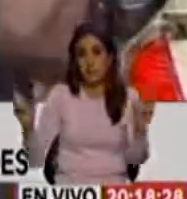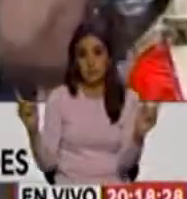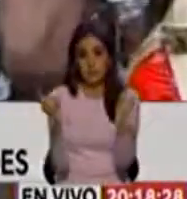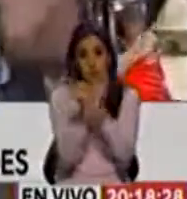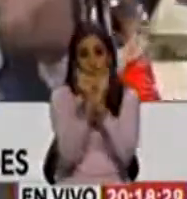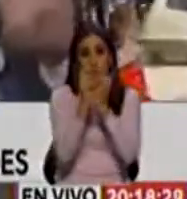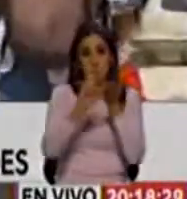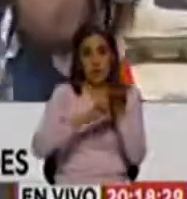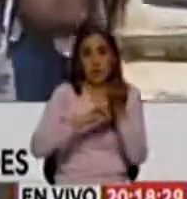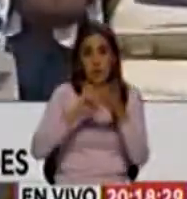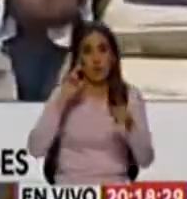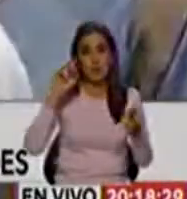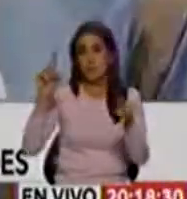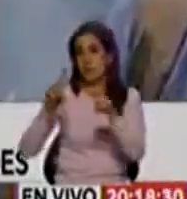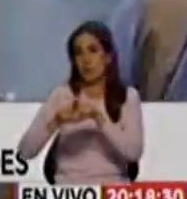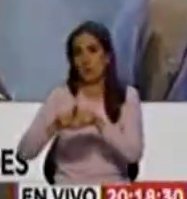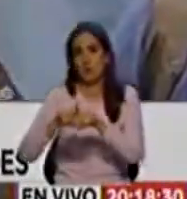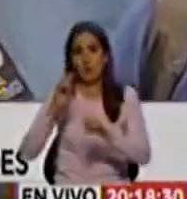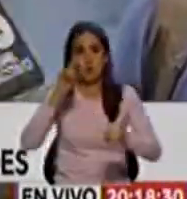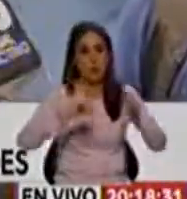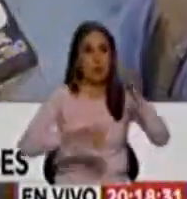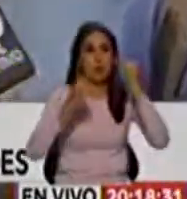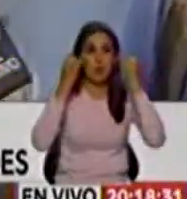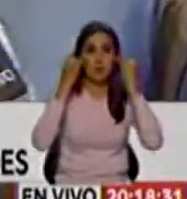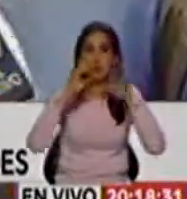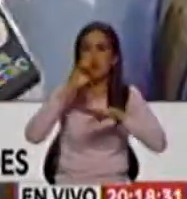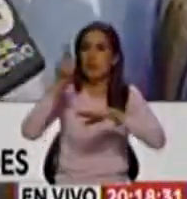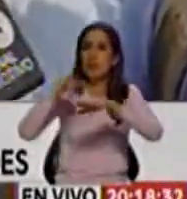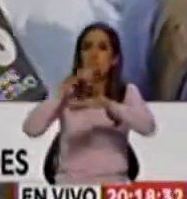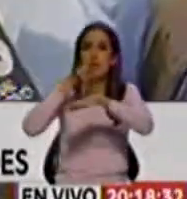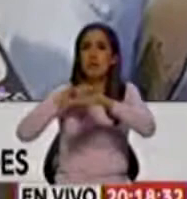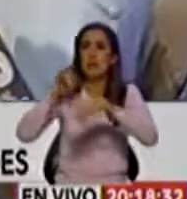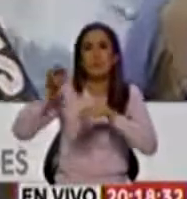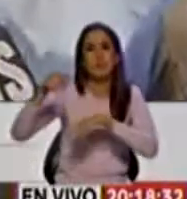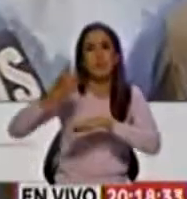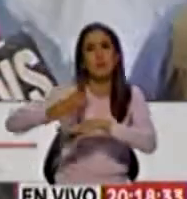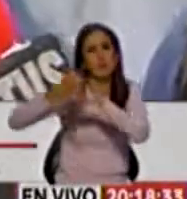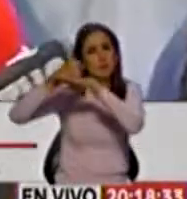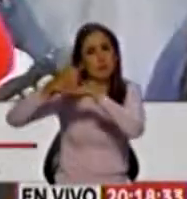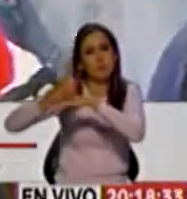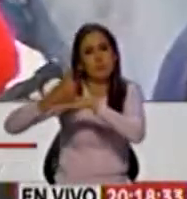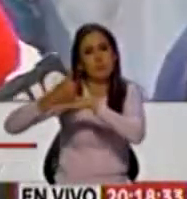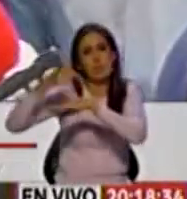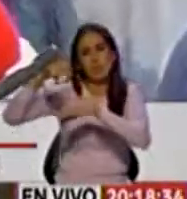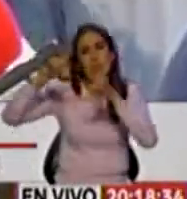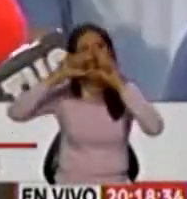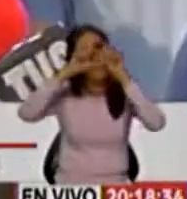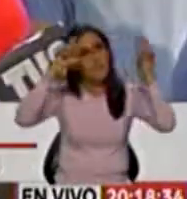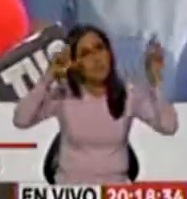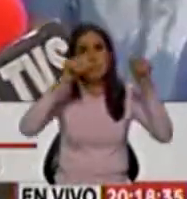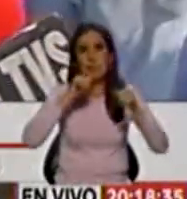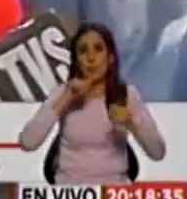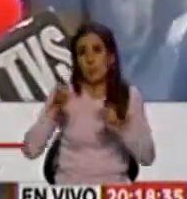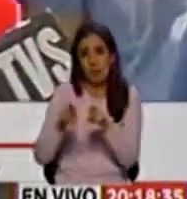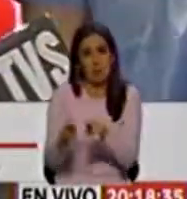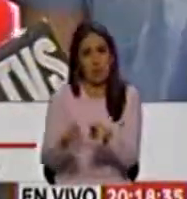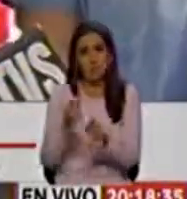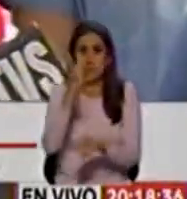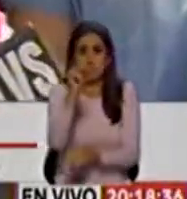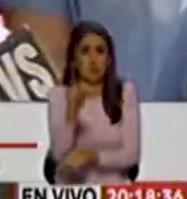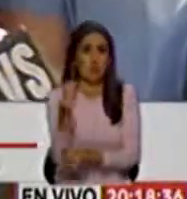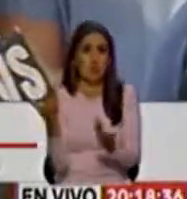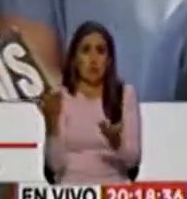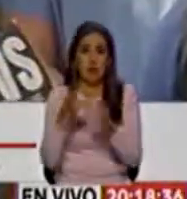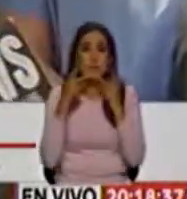el presupuesto del año en curso. Los rectores no tienen por qué estar negociando con las autoridades. Esto no es una empresa privada, esto es